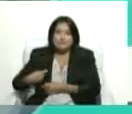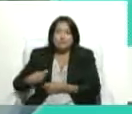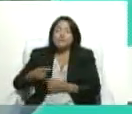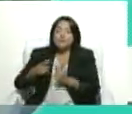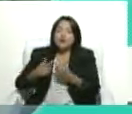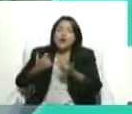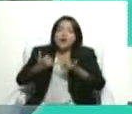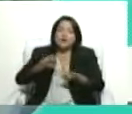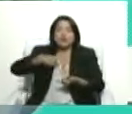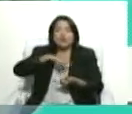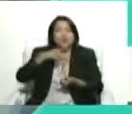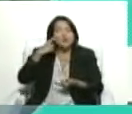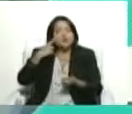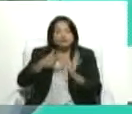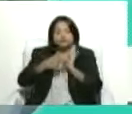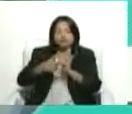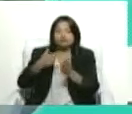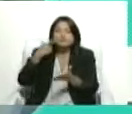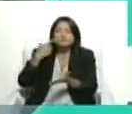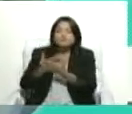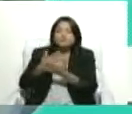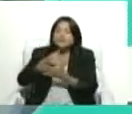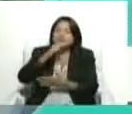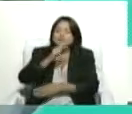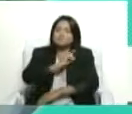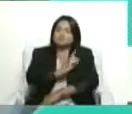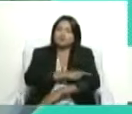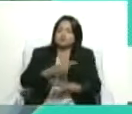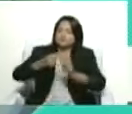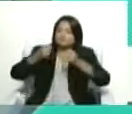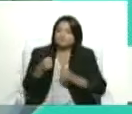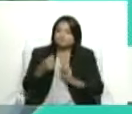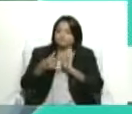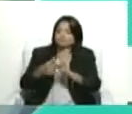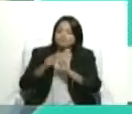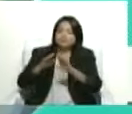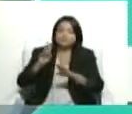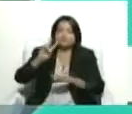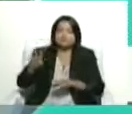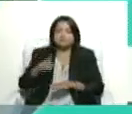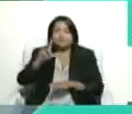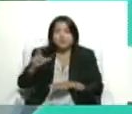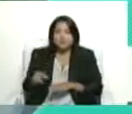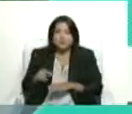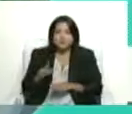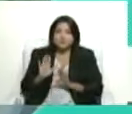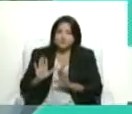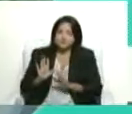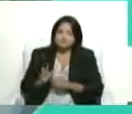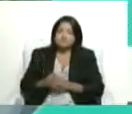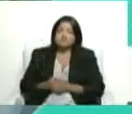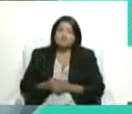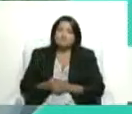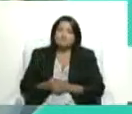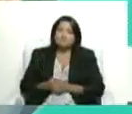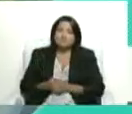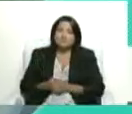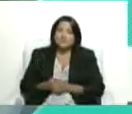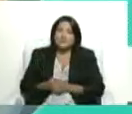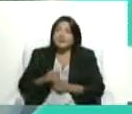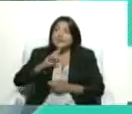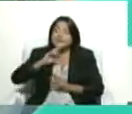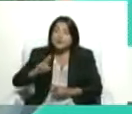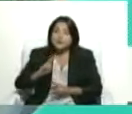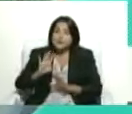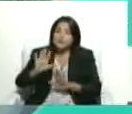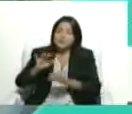demostrar quiénes tienen el coraje y la valentía de verdad de defender la patria. Yo no me quiero adelantar. Responder tu pregunta sería